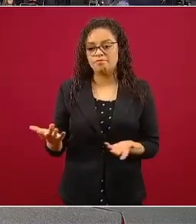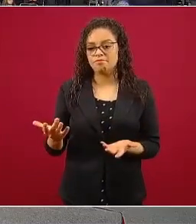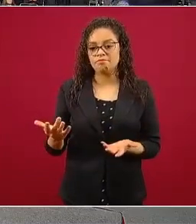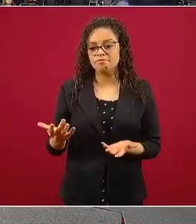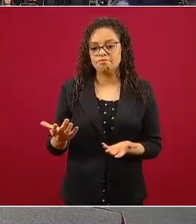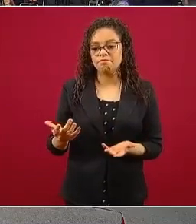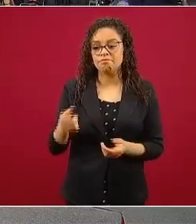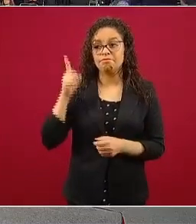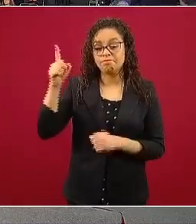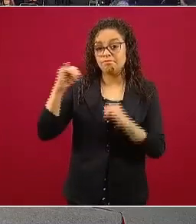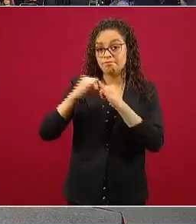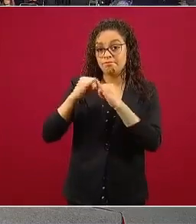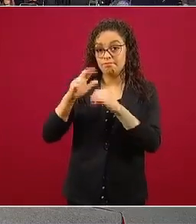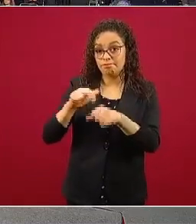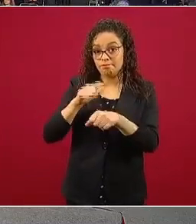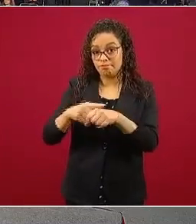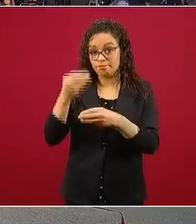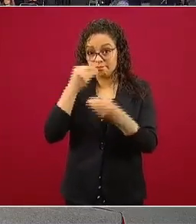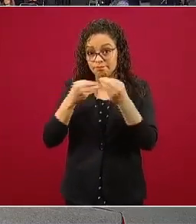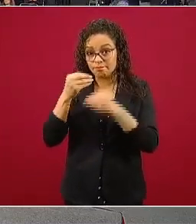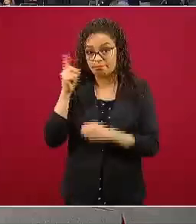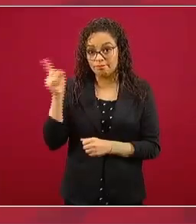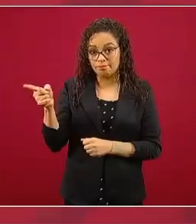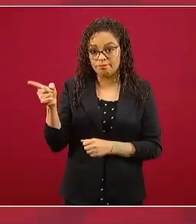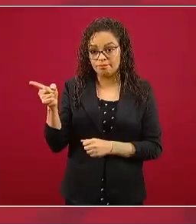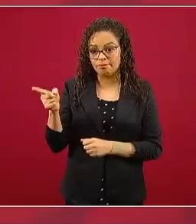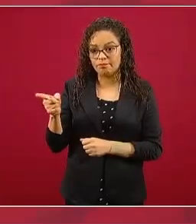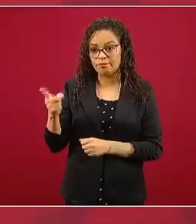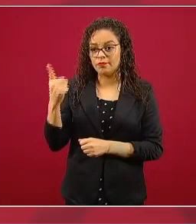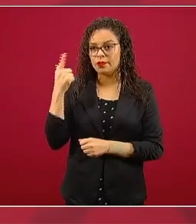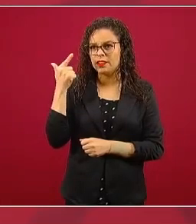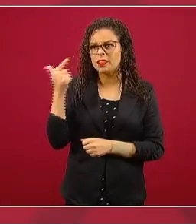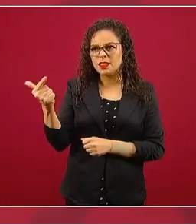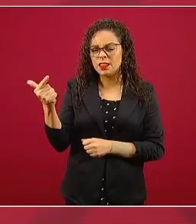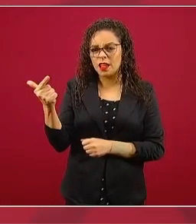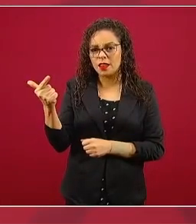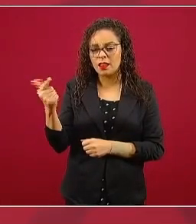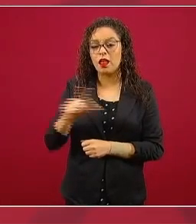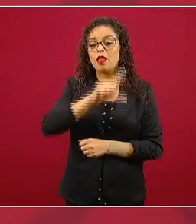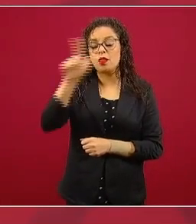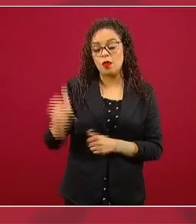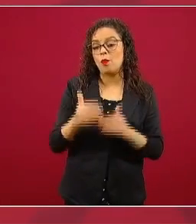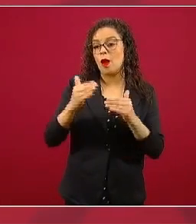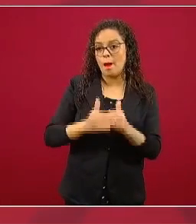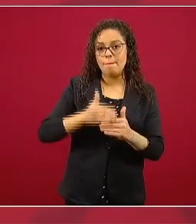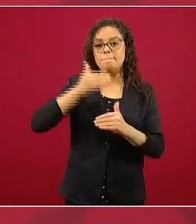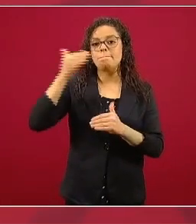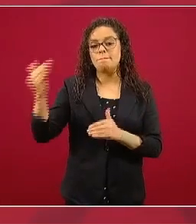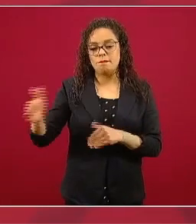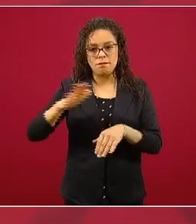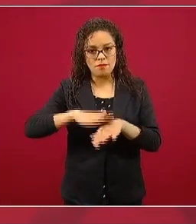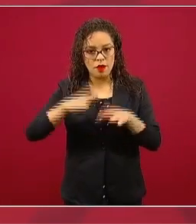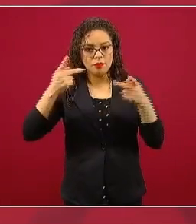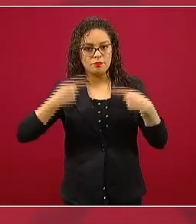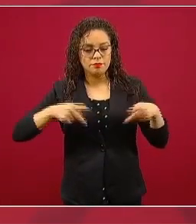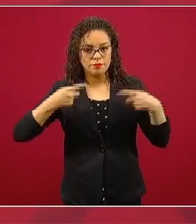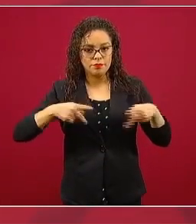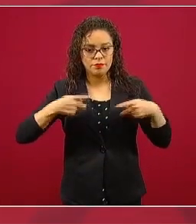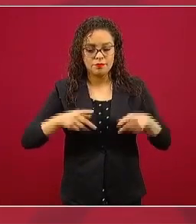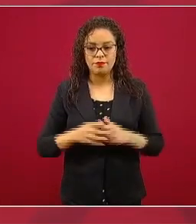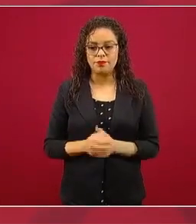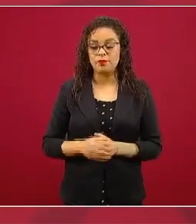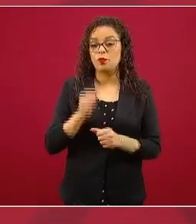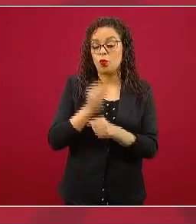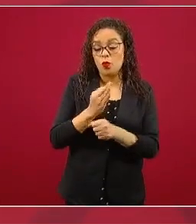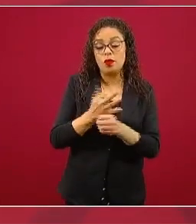Nutrición en el primer tramo son 7 y luego lo van a aumentar. Ahora estamos esperando el